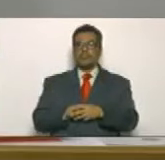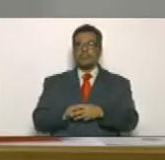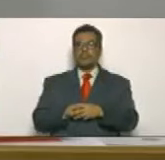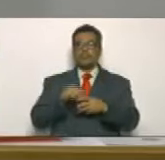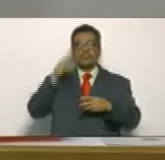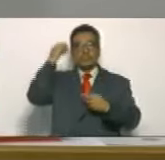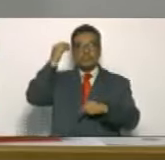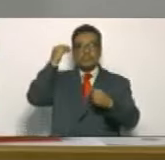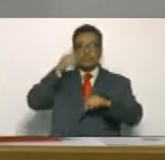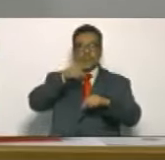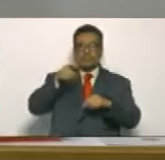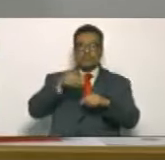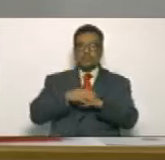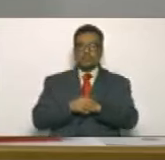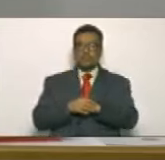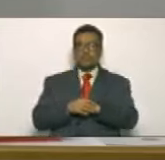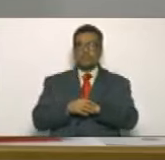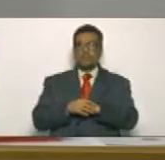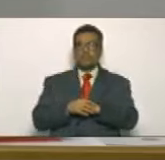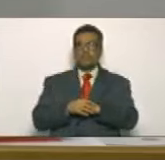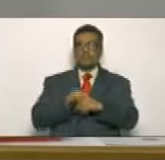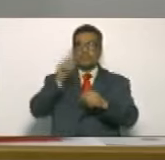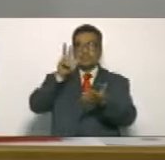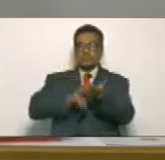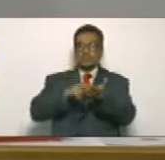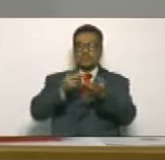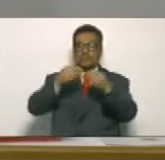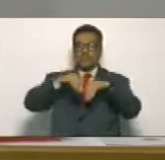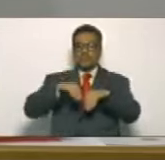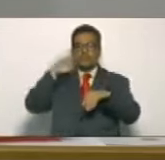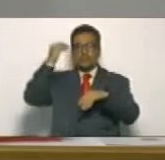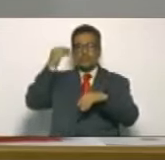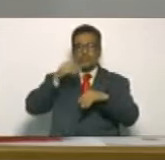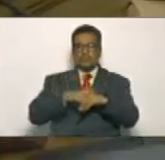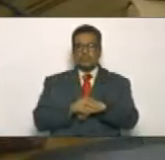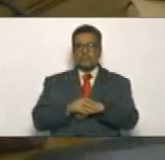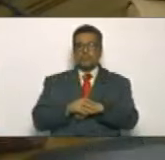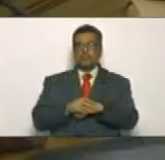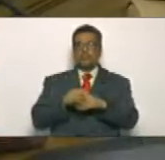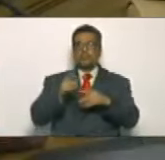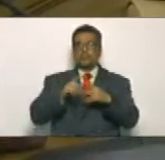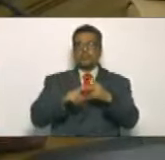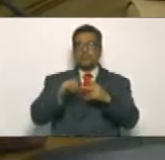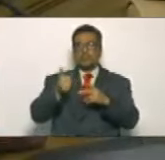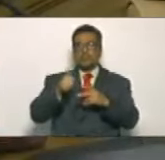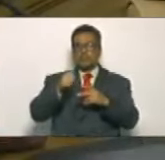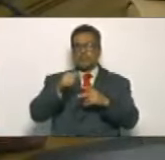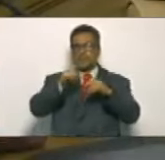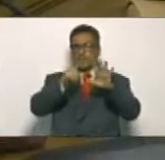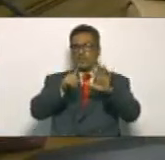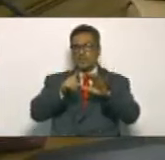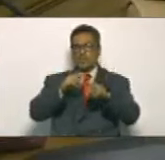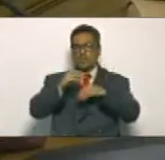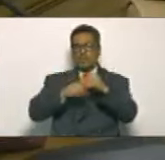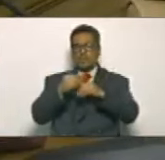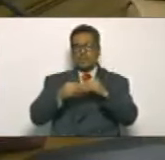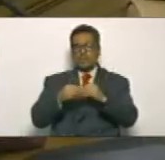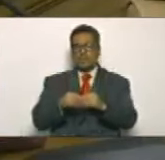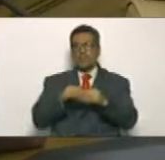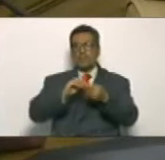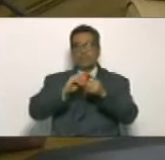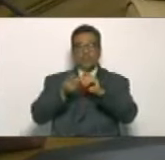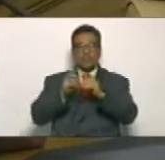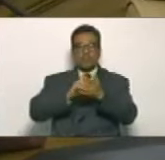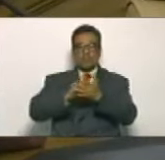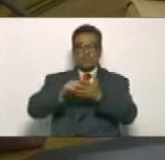En consideración. Aprobado. Siguiente, ciudadana secretaria. Centésimo décimo sexto. Se propone aprobar con